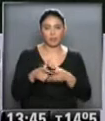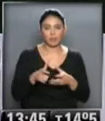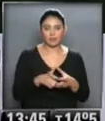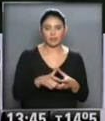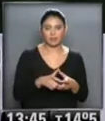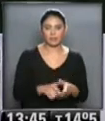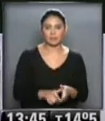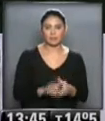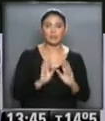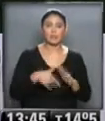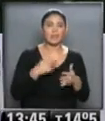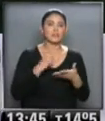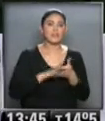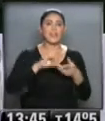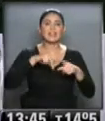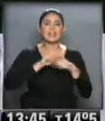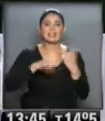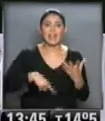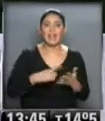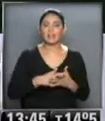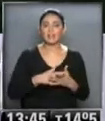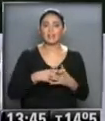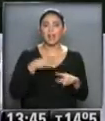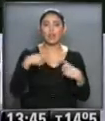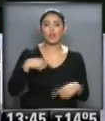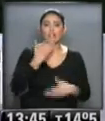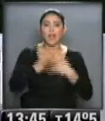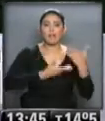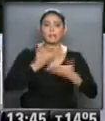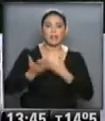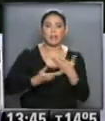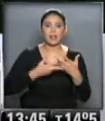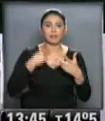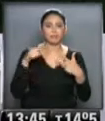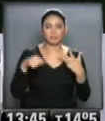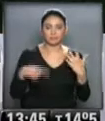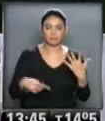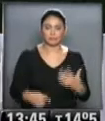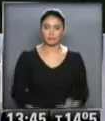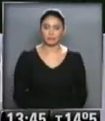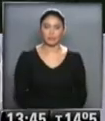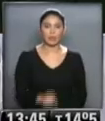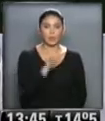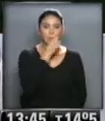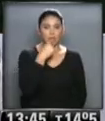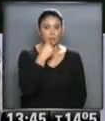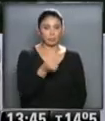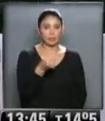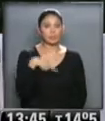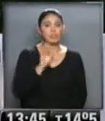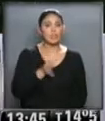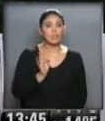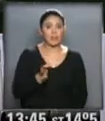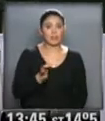de producción de técnica, intercambio de contenidos y todo aquello, ¿no? Sabemos que en el